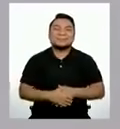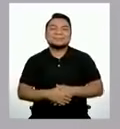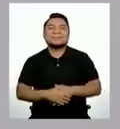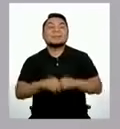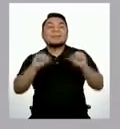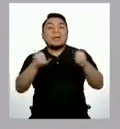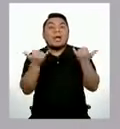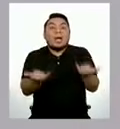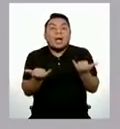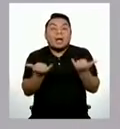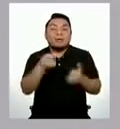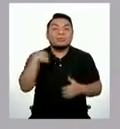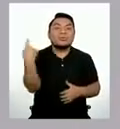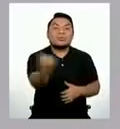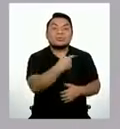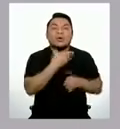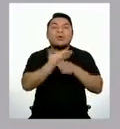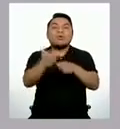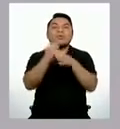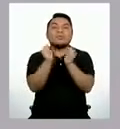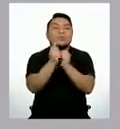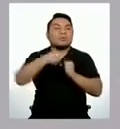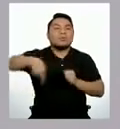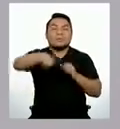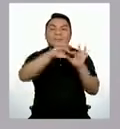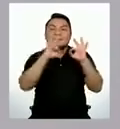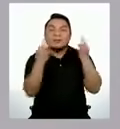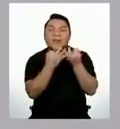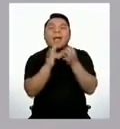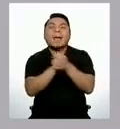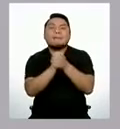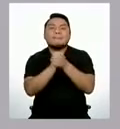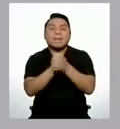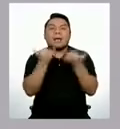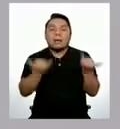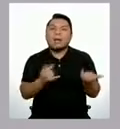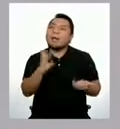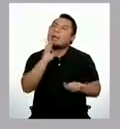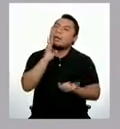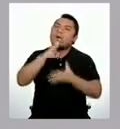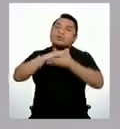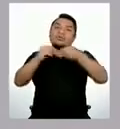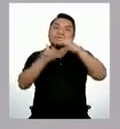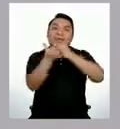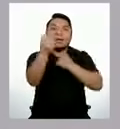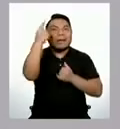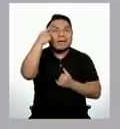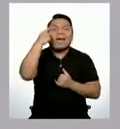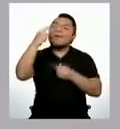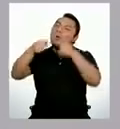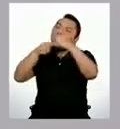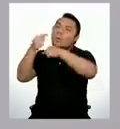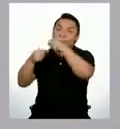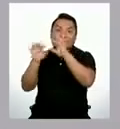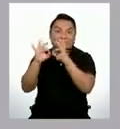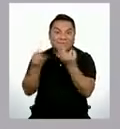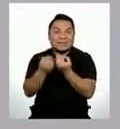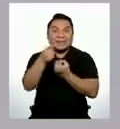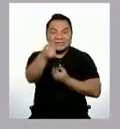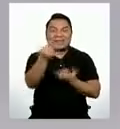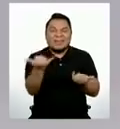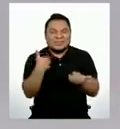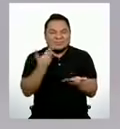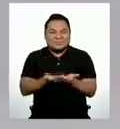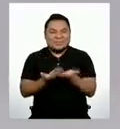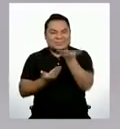Ahora nos toca a nosotros compartir con nuestras familias o amigos de manera oral la historia que hemos aprendido. Por ello, te proponemos el